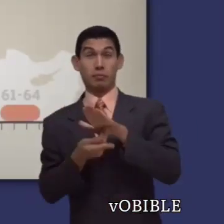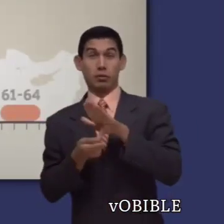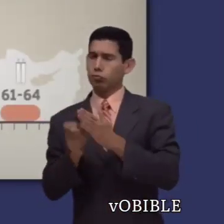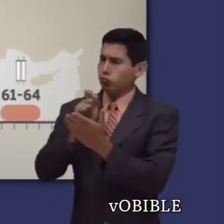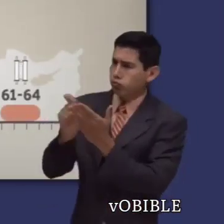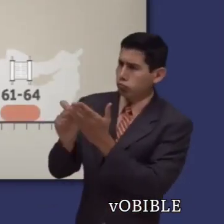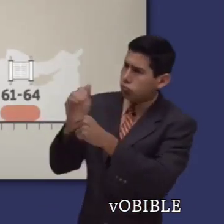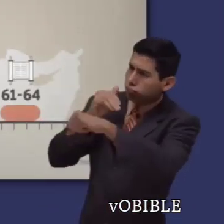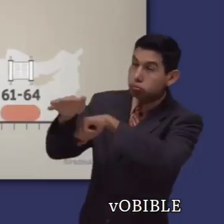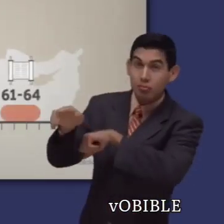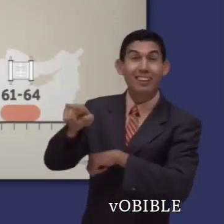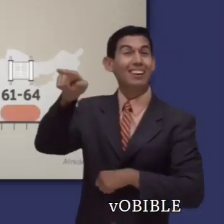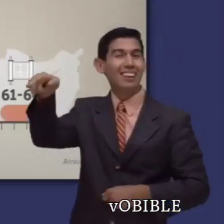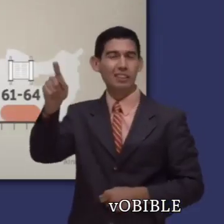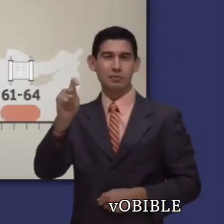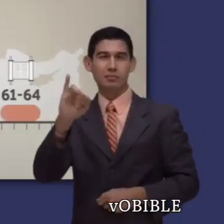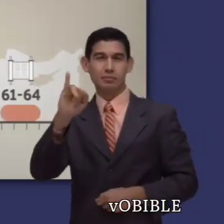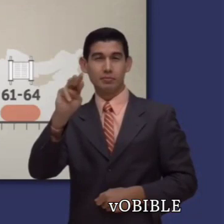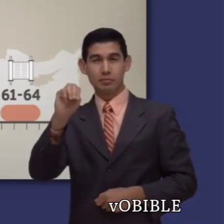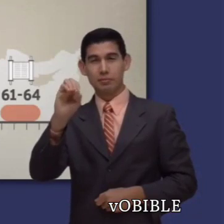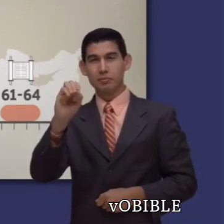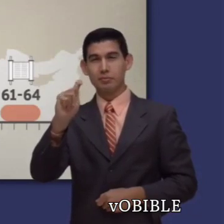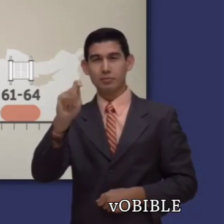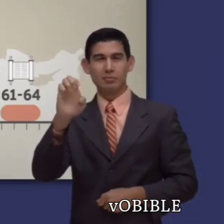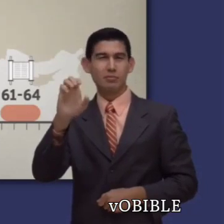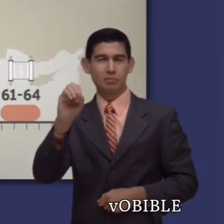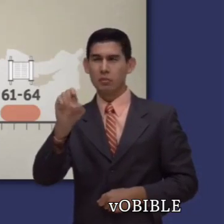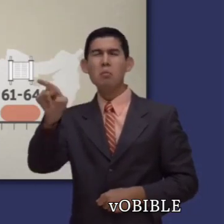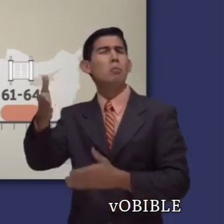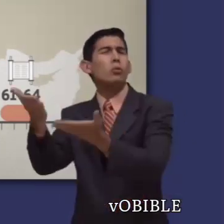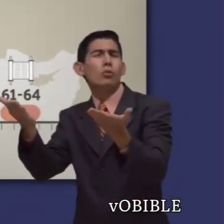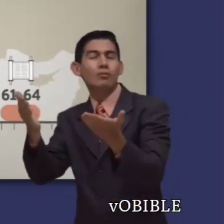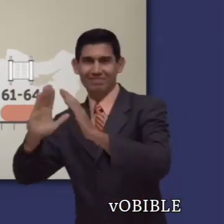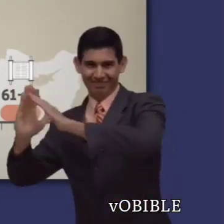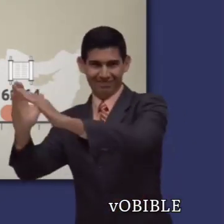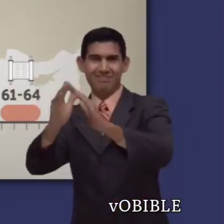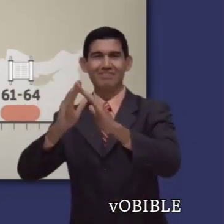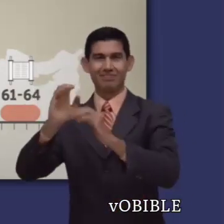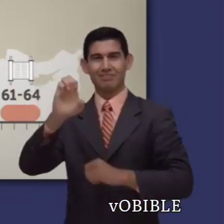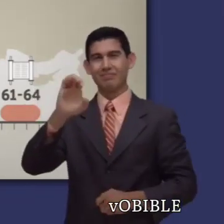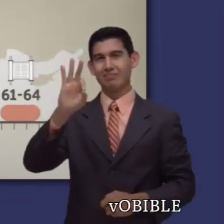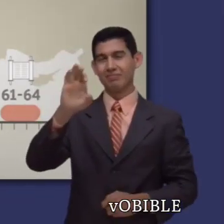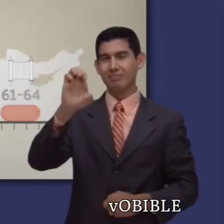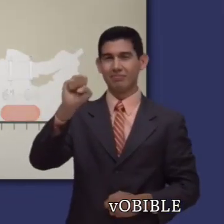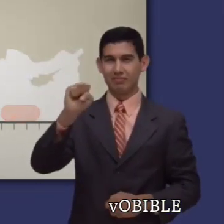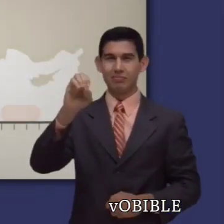año 61 y 64. Pablo da a entender que para entonces Timoteo estaba en